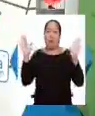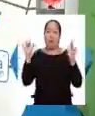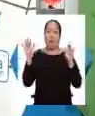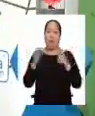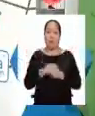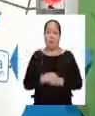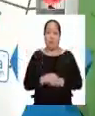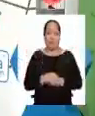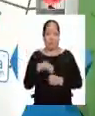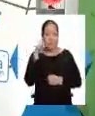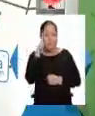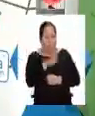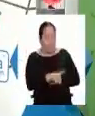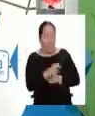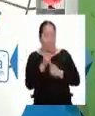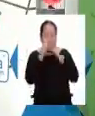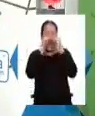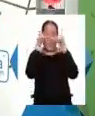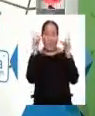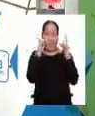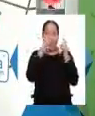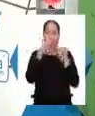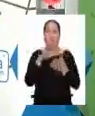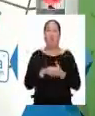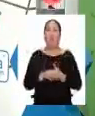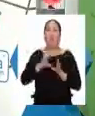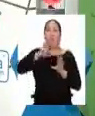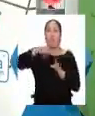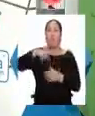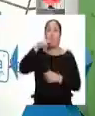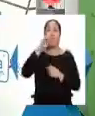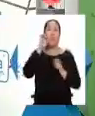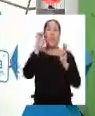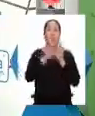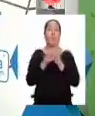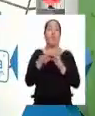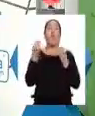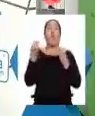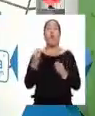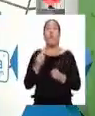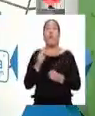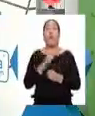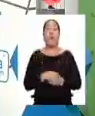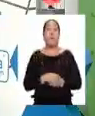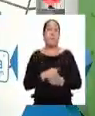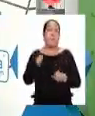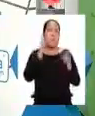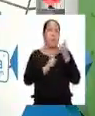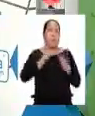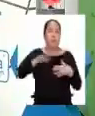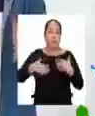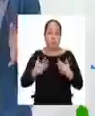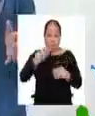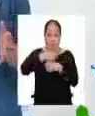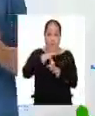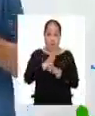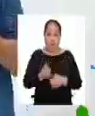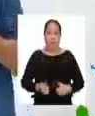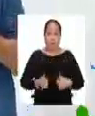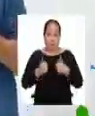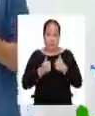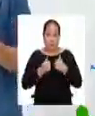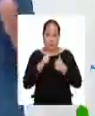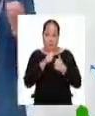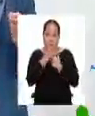La hazaña que acabamos de ver asombró al mundo y es un ejemplo de cómo la humanidad puede crear vida en vez de apagarla, siendo